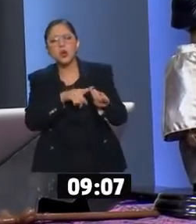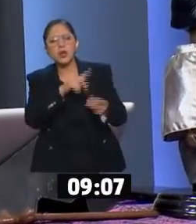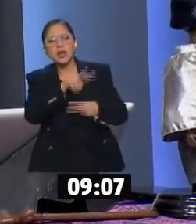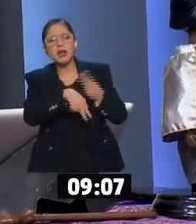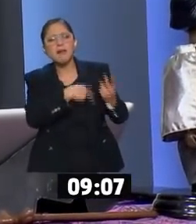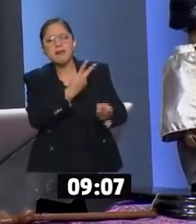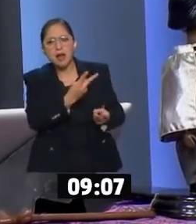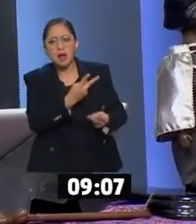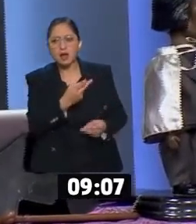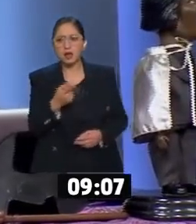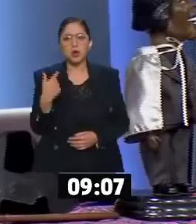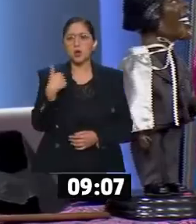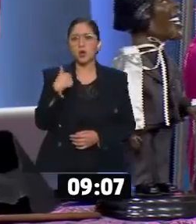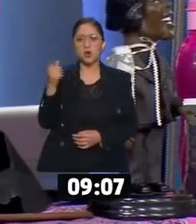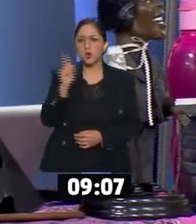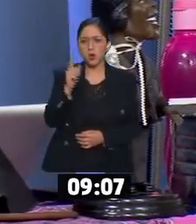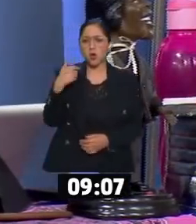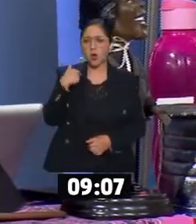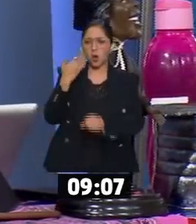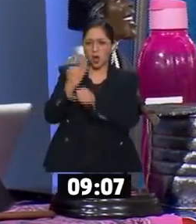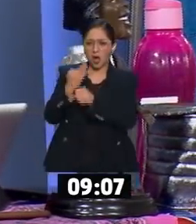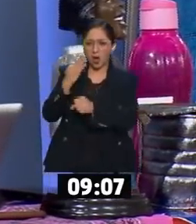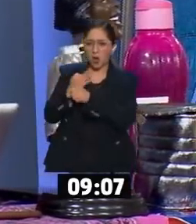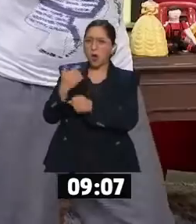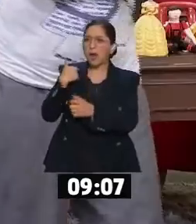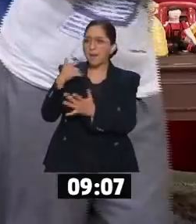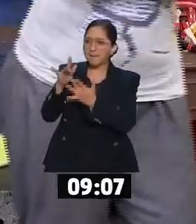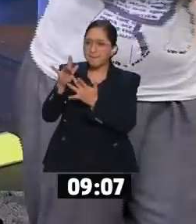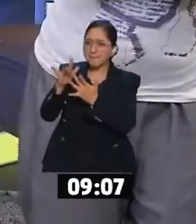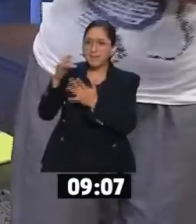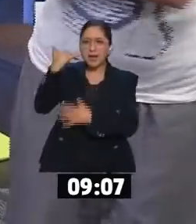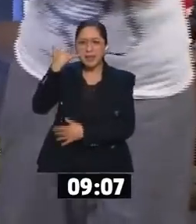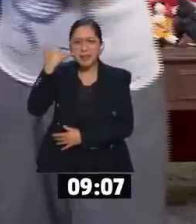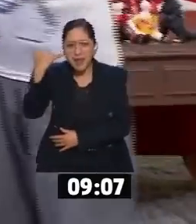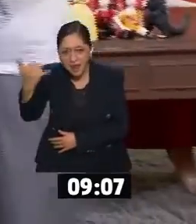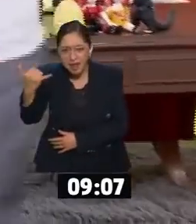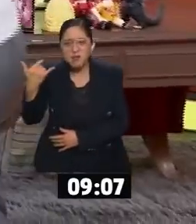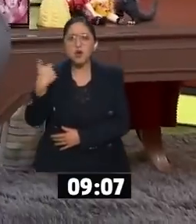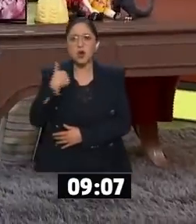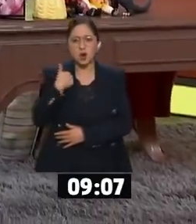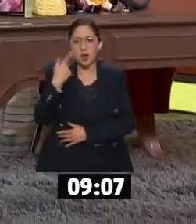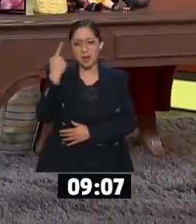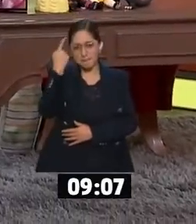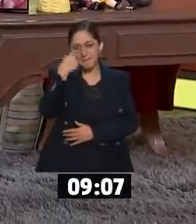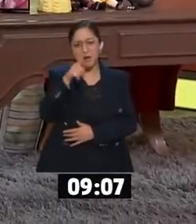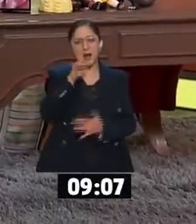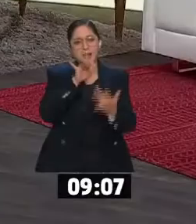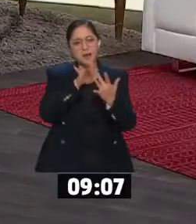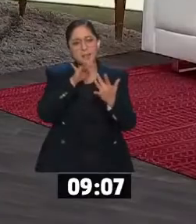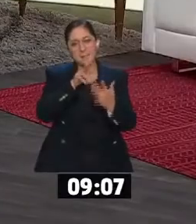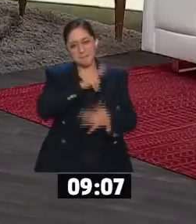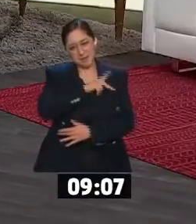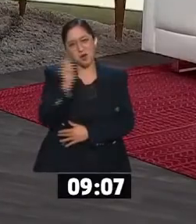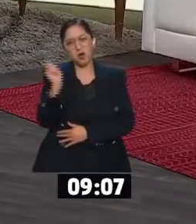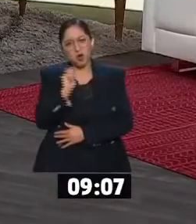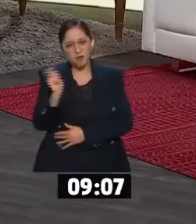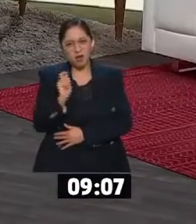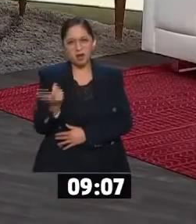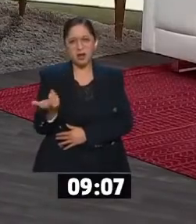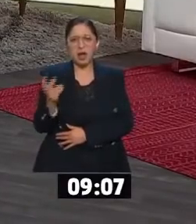hablar por teléfono, porque me dieron un aventón para hablar por teléfono a mi novio. Y entonces dice,